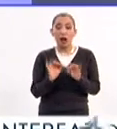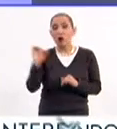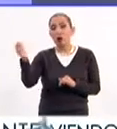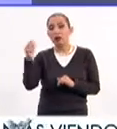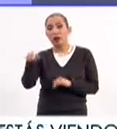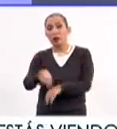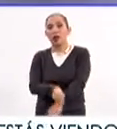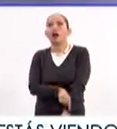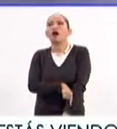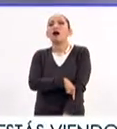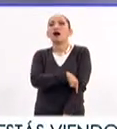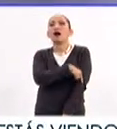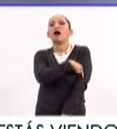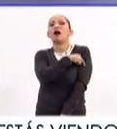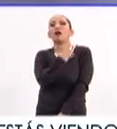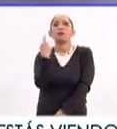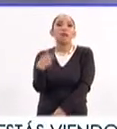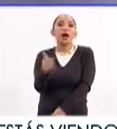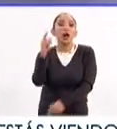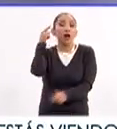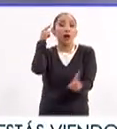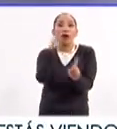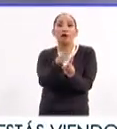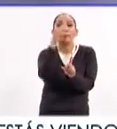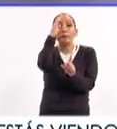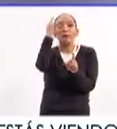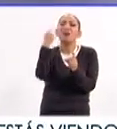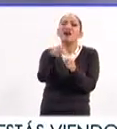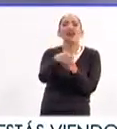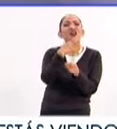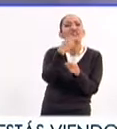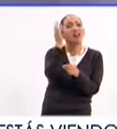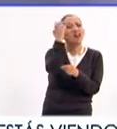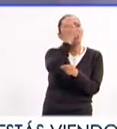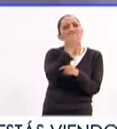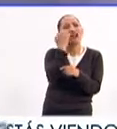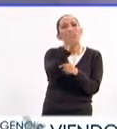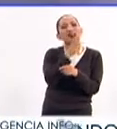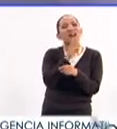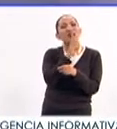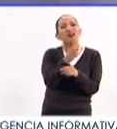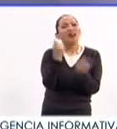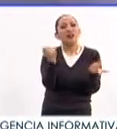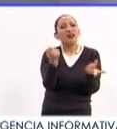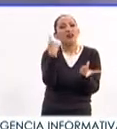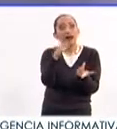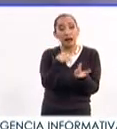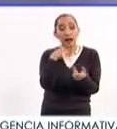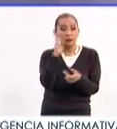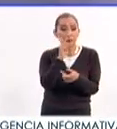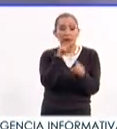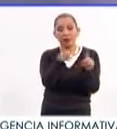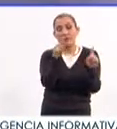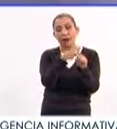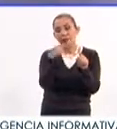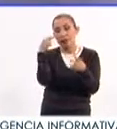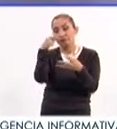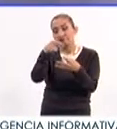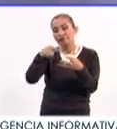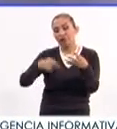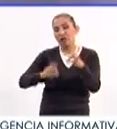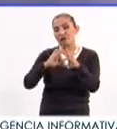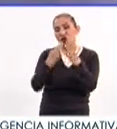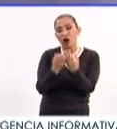que son largas, pero el objetivo es pensar para qué se usa el resultado, y por eso es que la prueba tiene diferentes